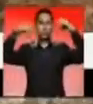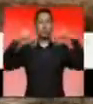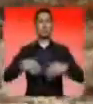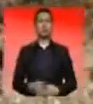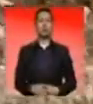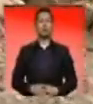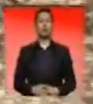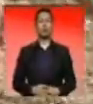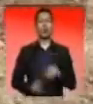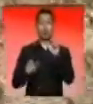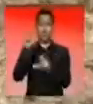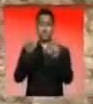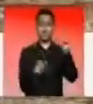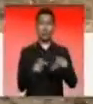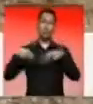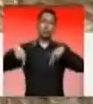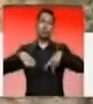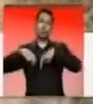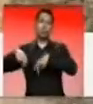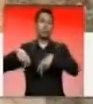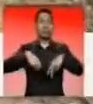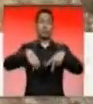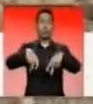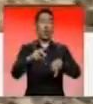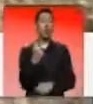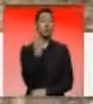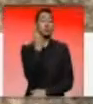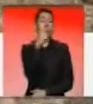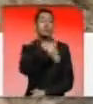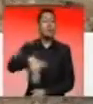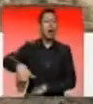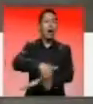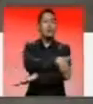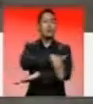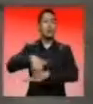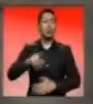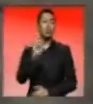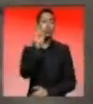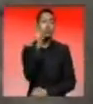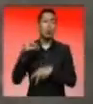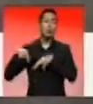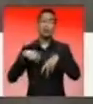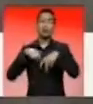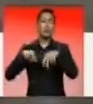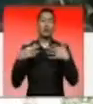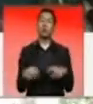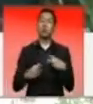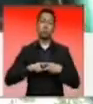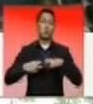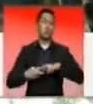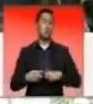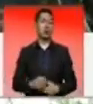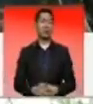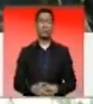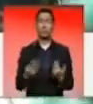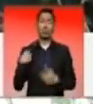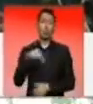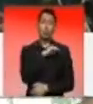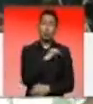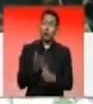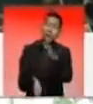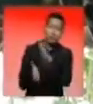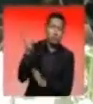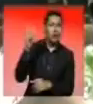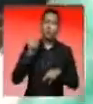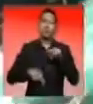últimamente. Las personas que transitan por esta única vía de acceso a diferentes poblaciones del sector se ven afectadas. No podemos salir porque no hay